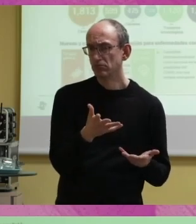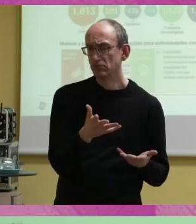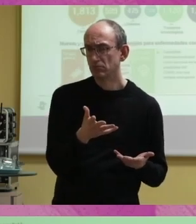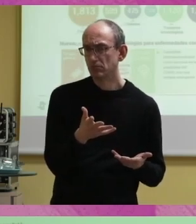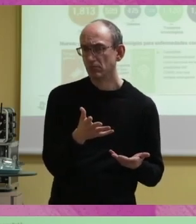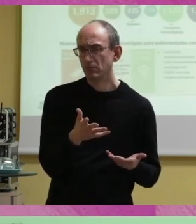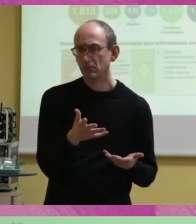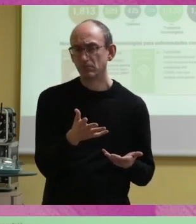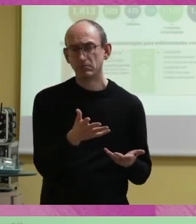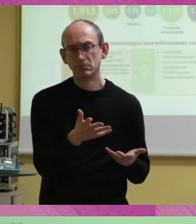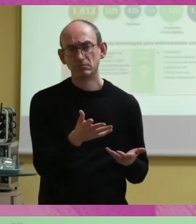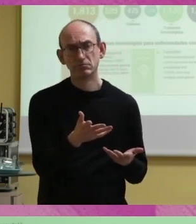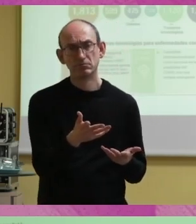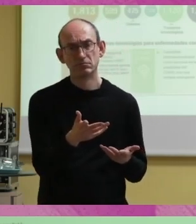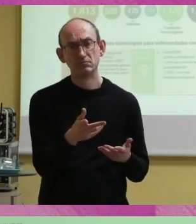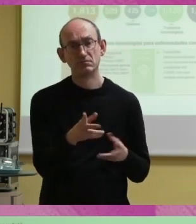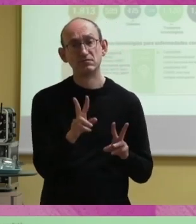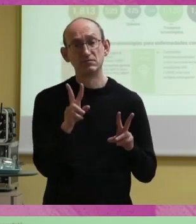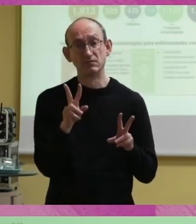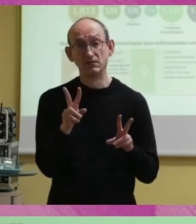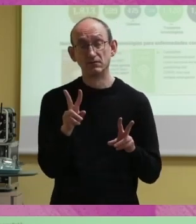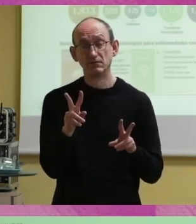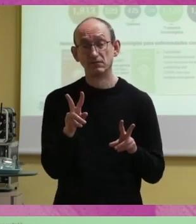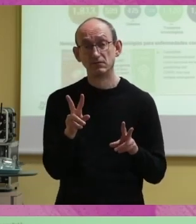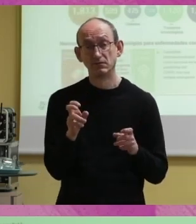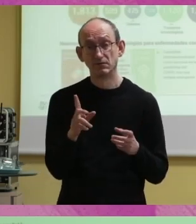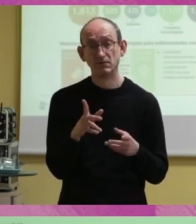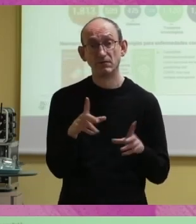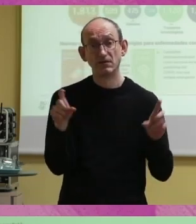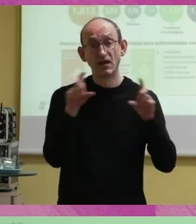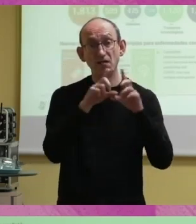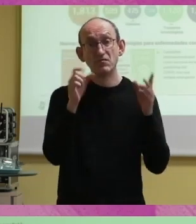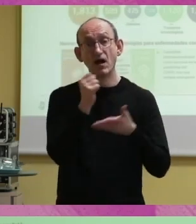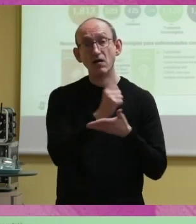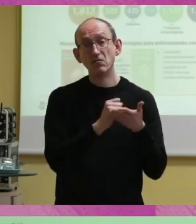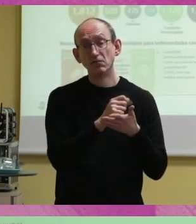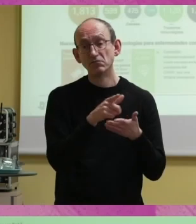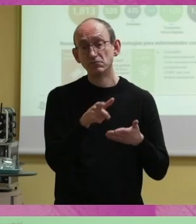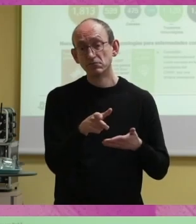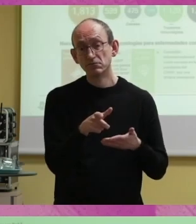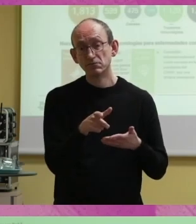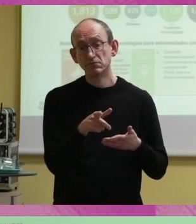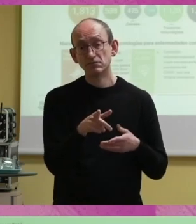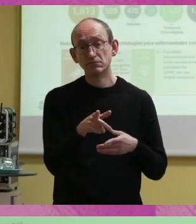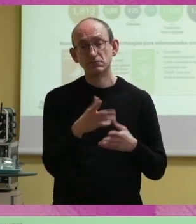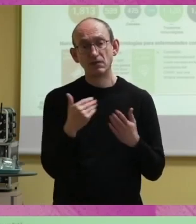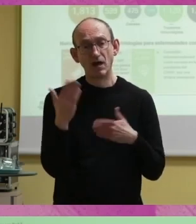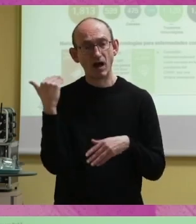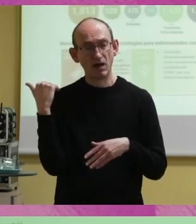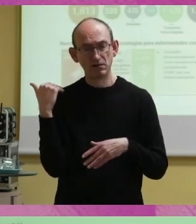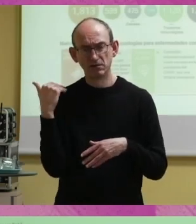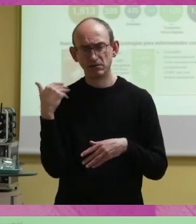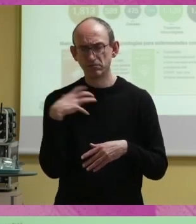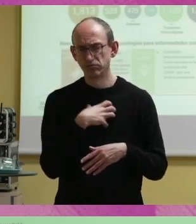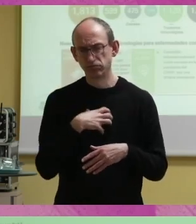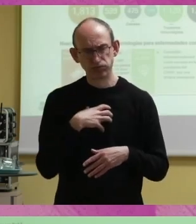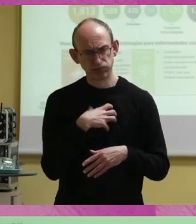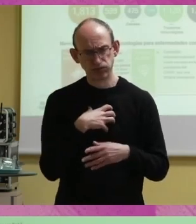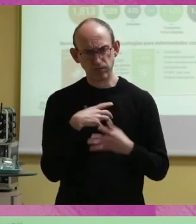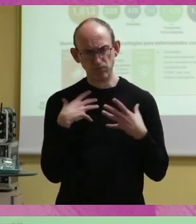a legalizar, ¿no? A nivel de agencias del medicamento y demás, cosas que nos hubiera costado mucho más de manera